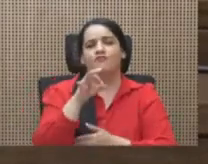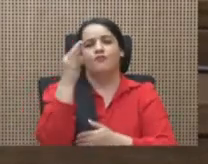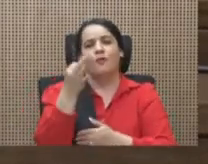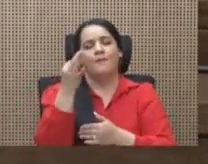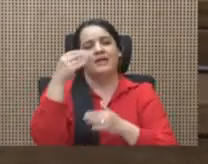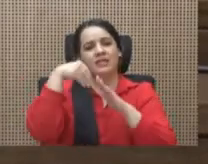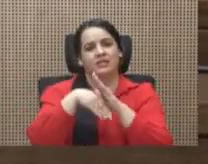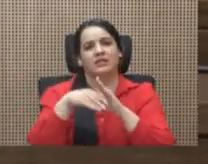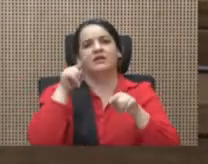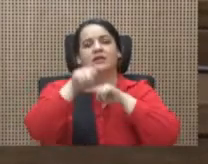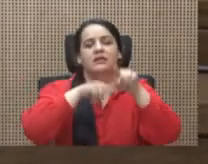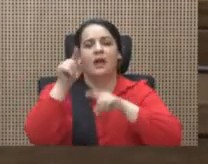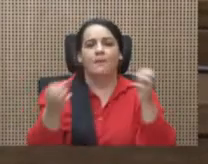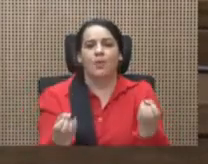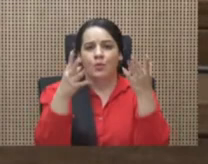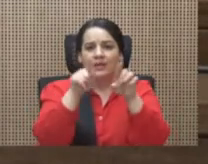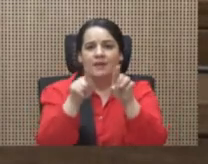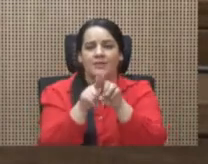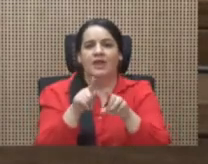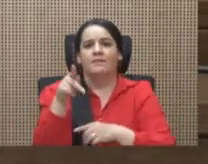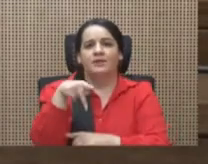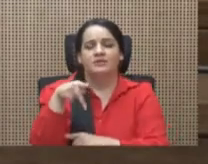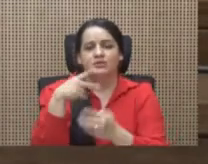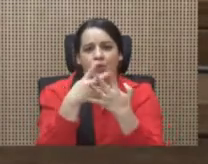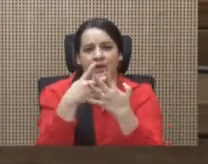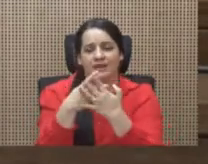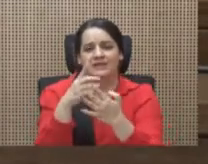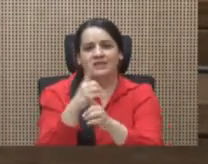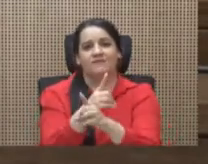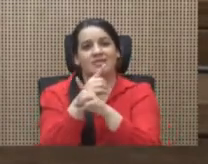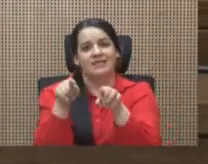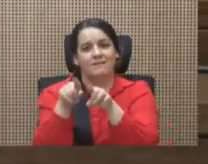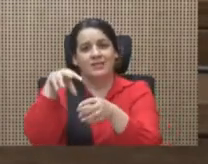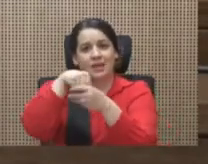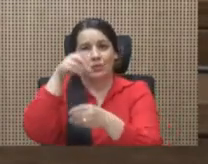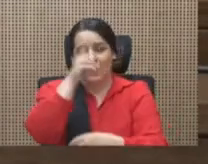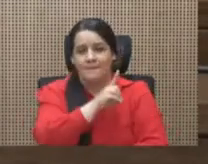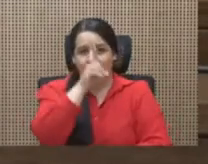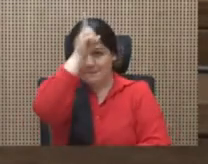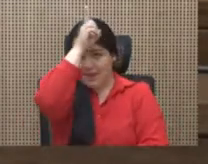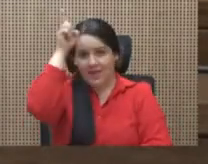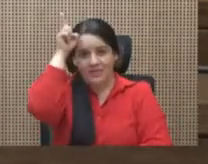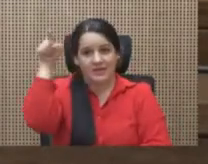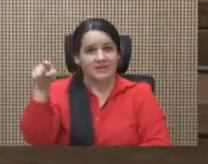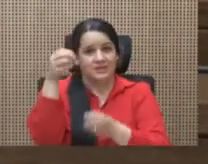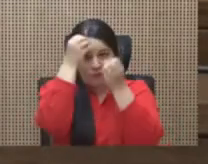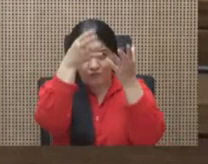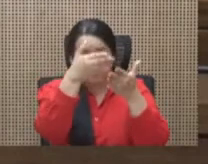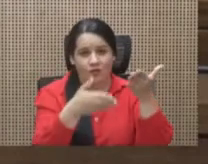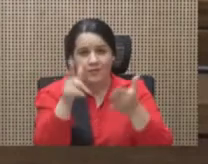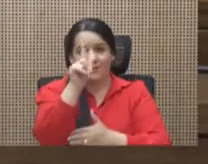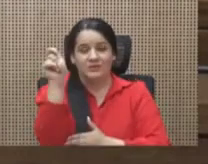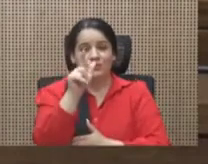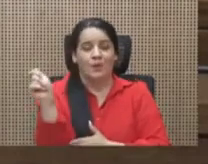crítica pública. Asimismo, Prisoners Defenders, organización con sede en Madrid, señaló en su informe mensual de prisioneros políticos de